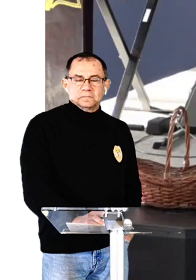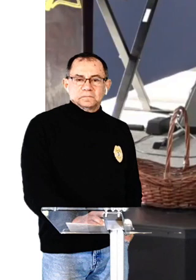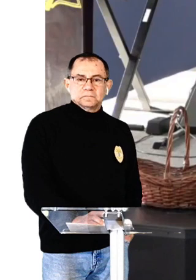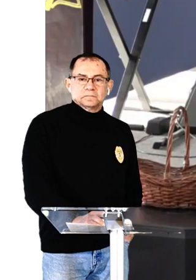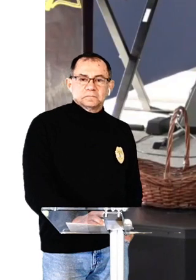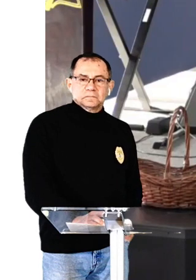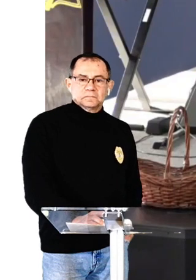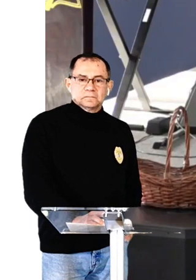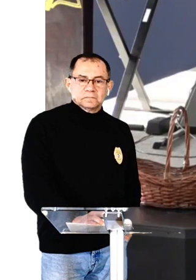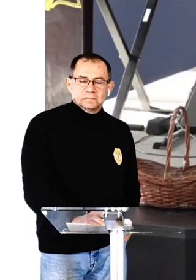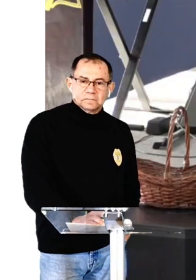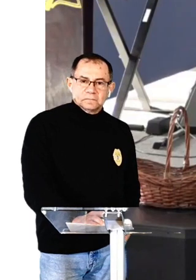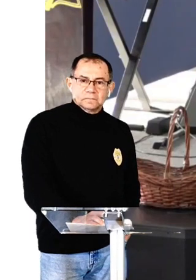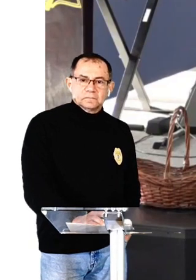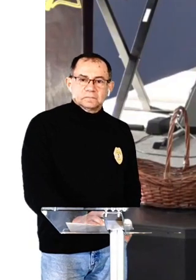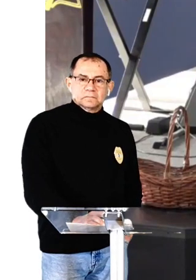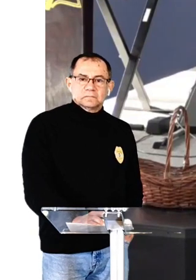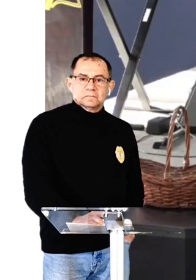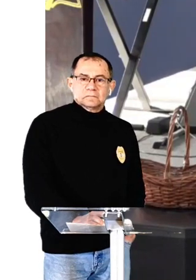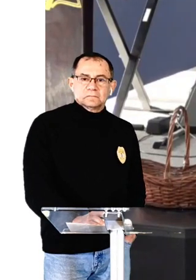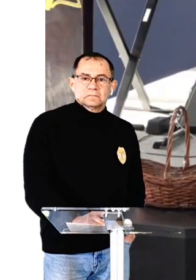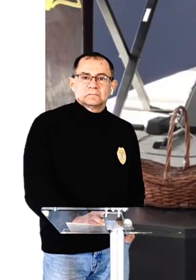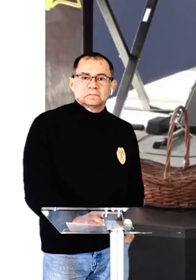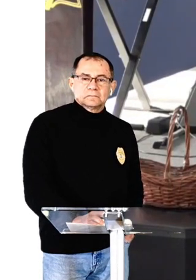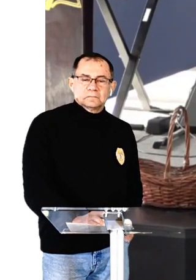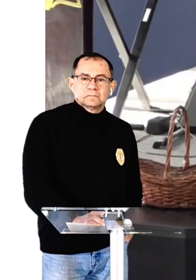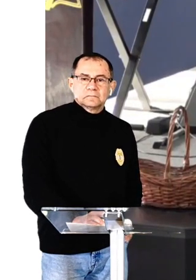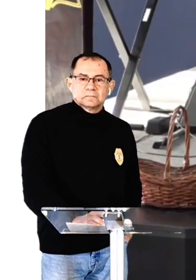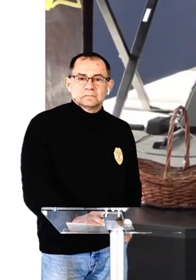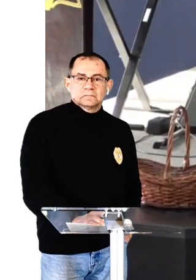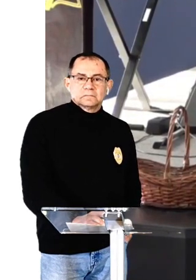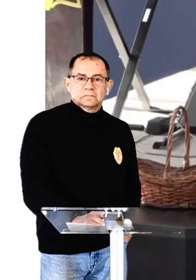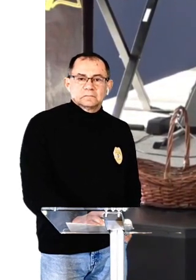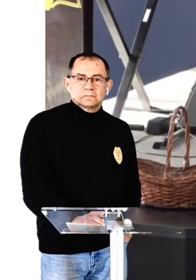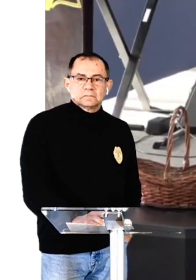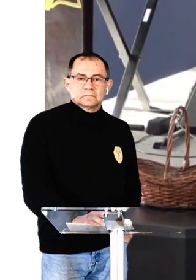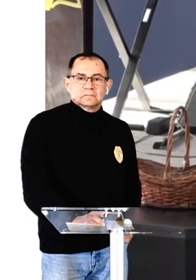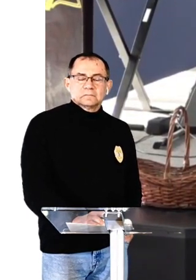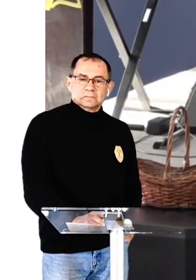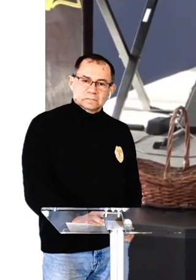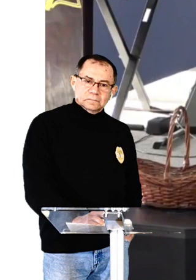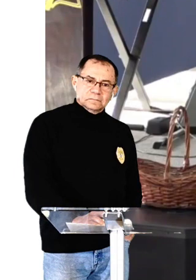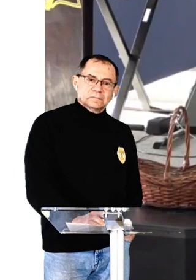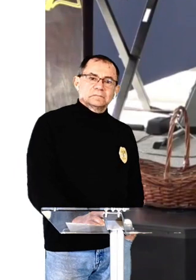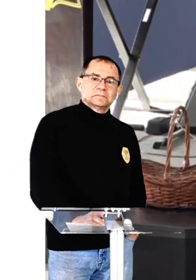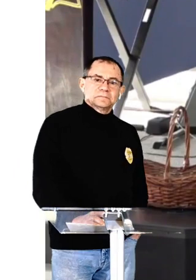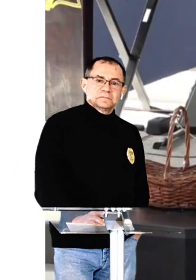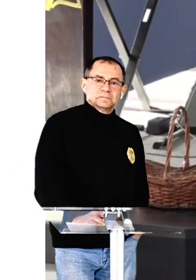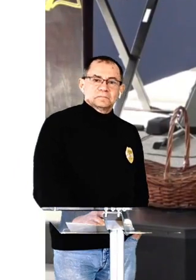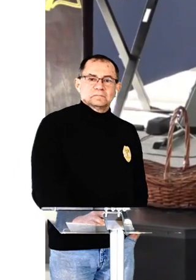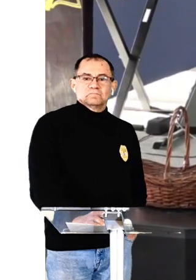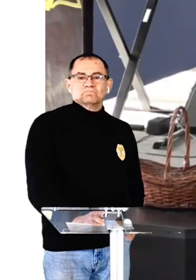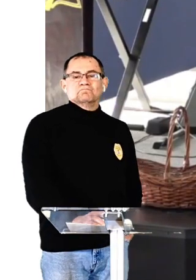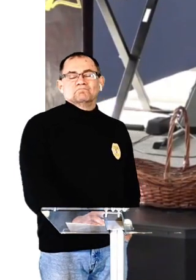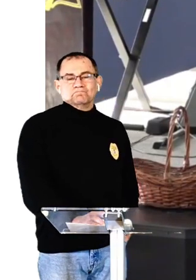para sanarme a mi hija, y yo la declaro sana, porque ya mi hija tiene un año que mi hija no